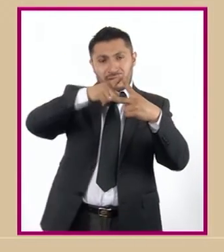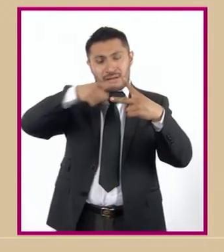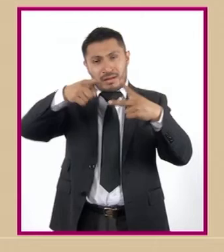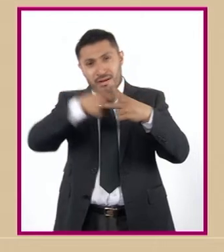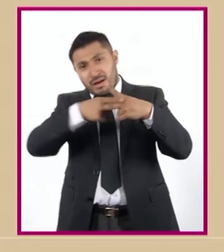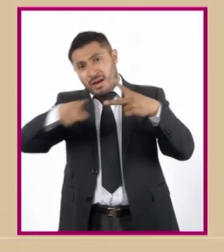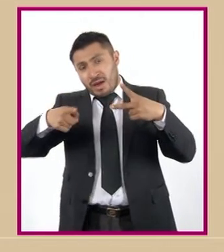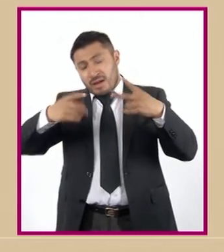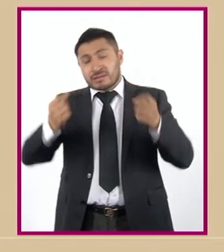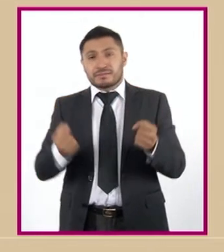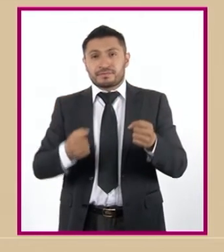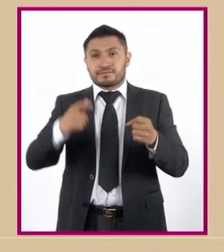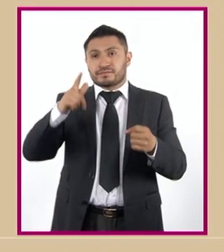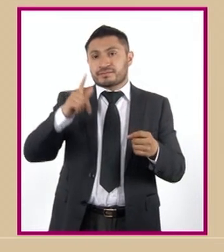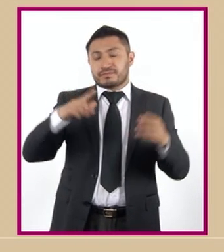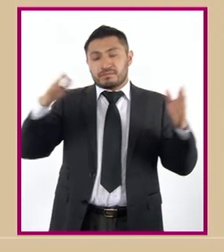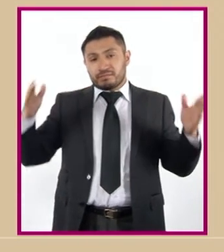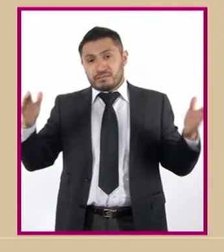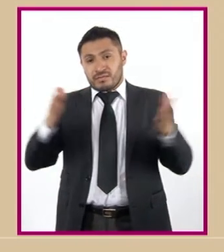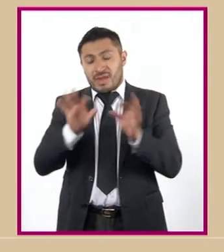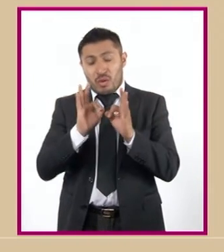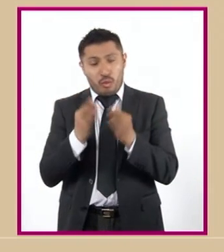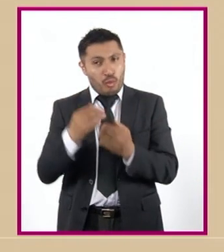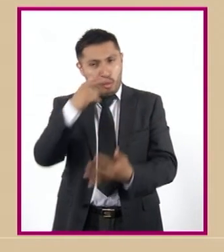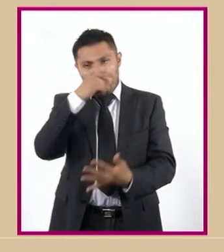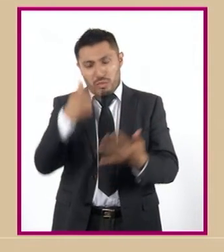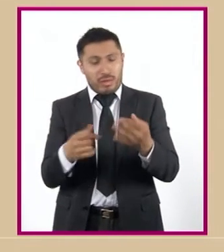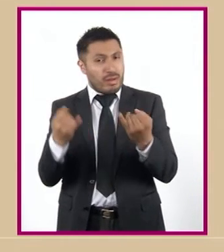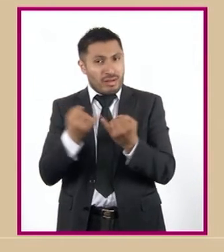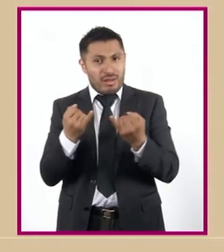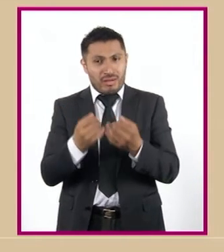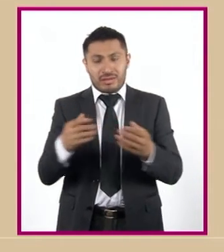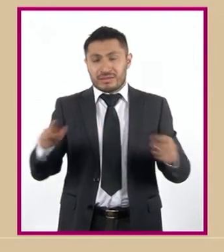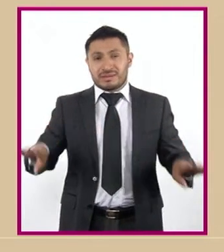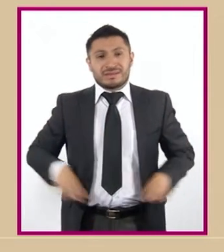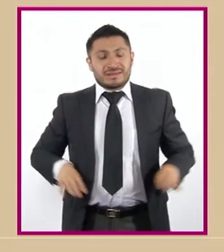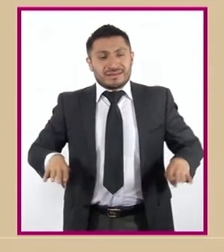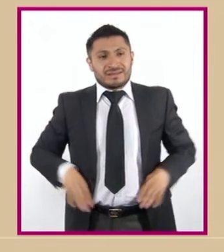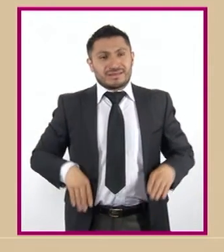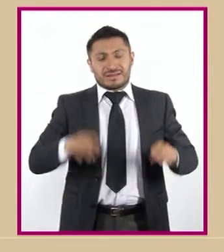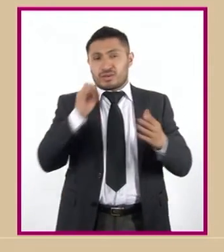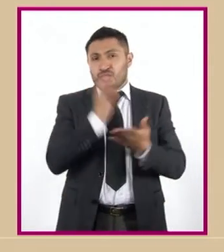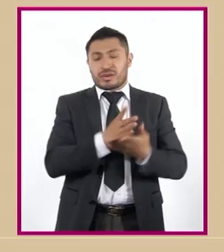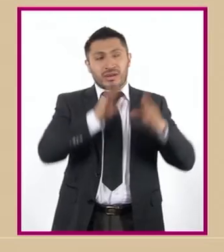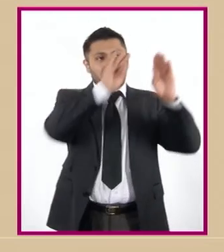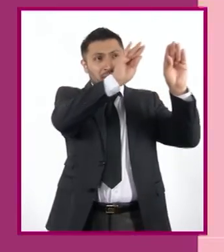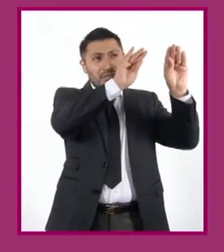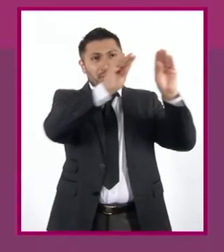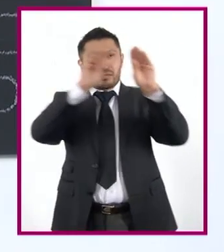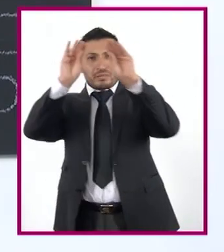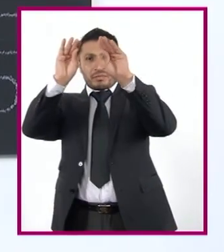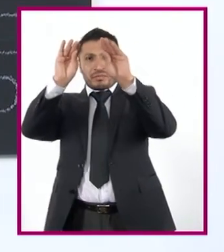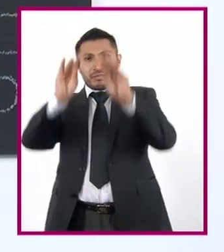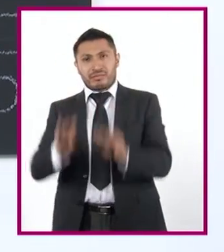su tamaño y su forma, las cuales son propiedades de la traslación de figuras.